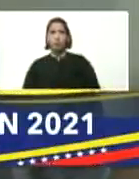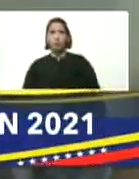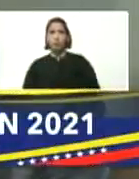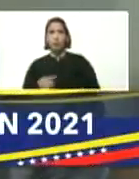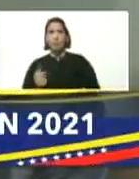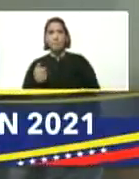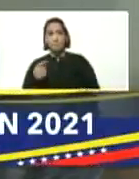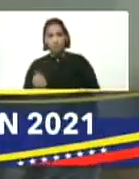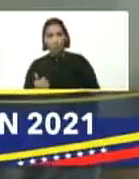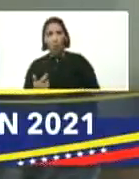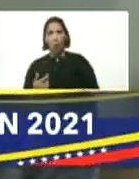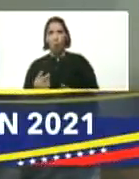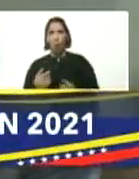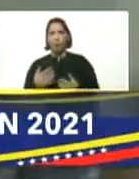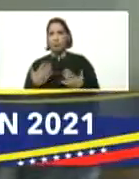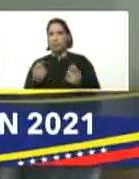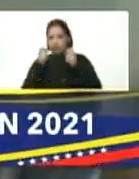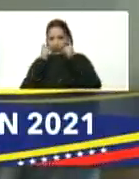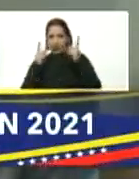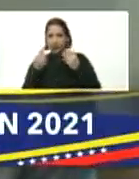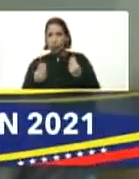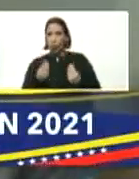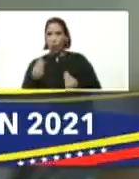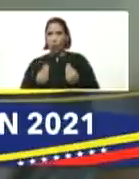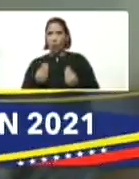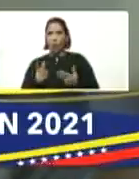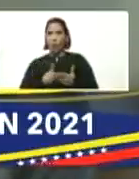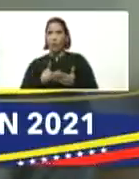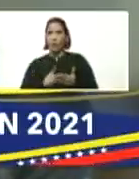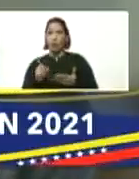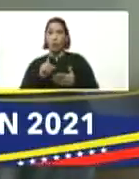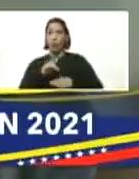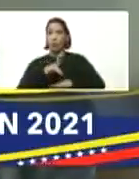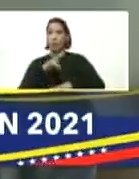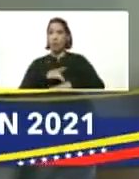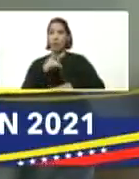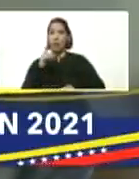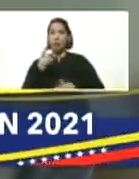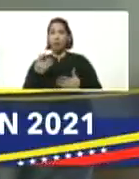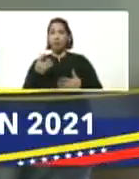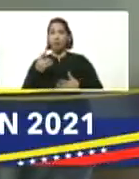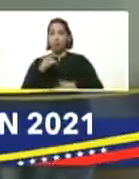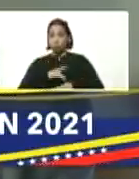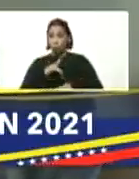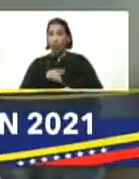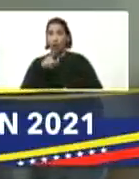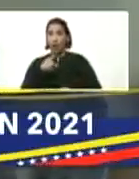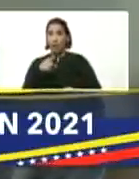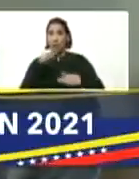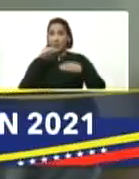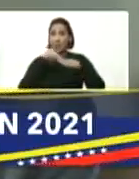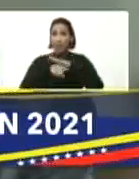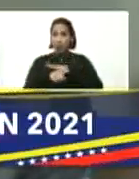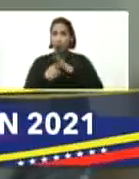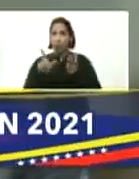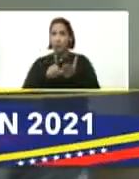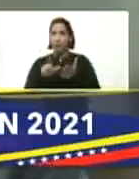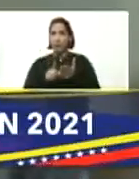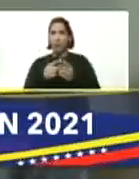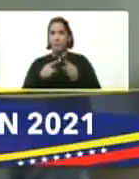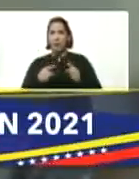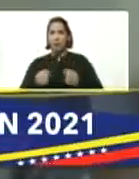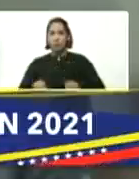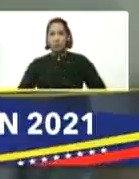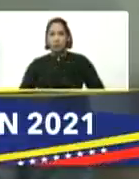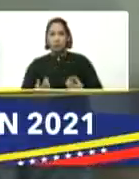digamos, escandalosa desde el punto de vista que en esas obras generalmente no se deberían tocar estas cosas, y yo sí las toco allí, y